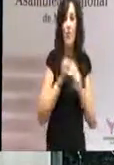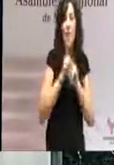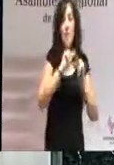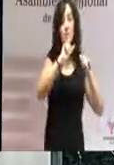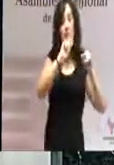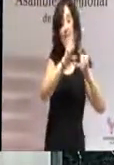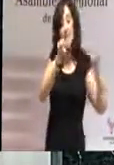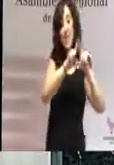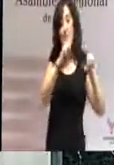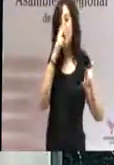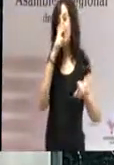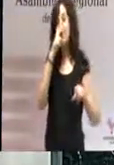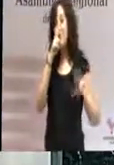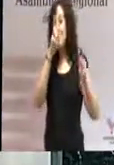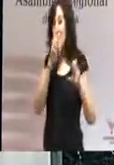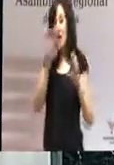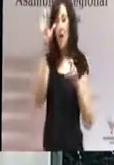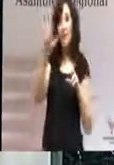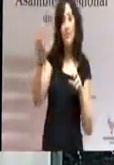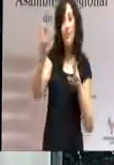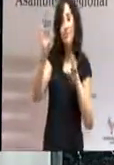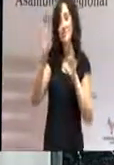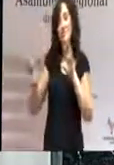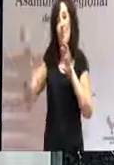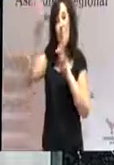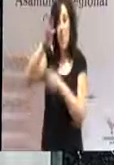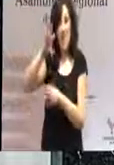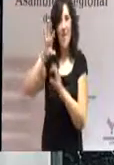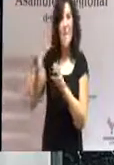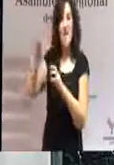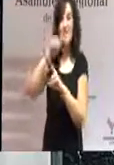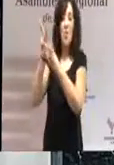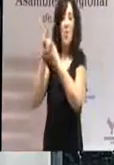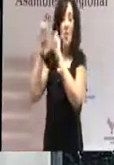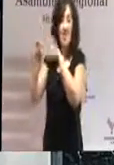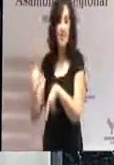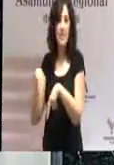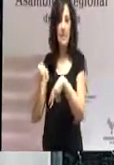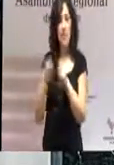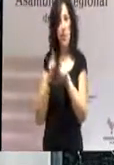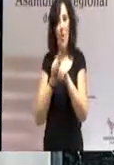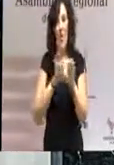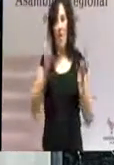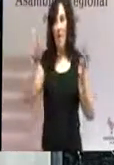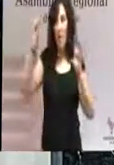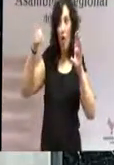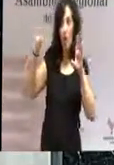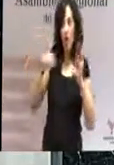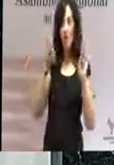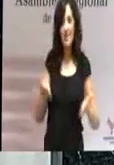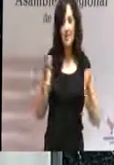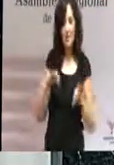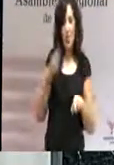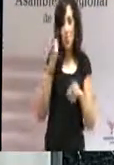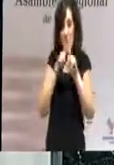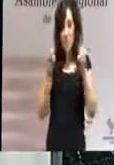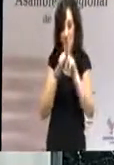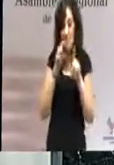intereses económicos en paraísos fiscales. Que ninguna empresa acumule más de 3 contratos al año cuando